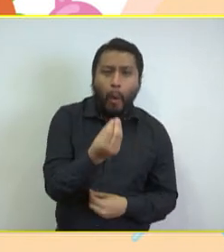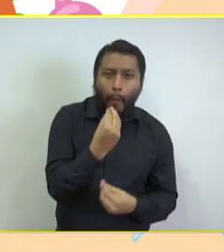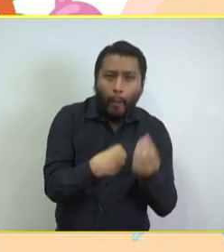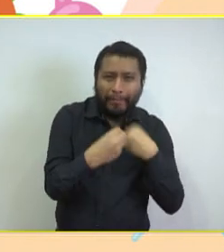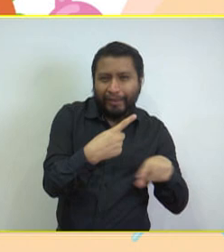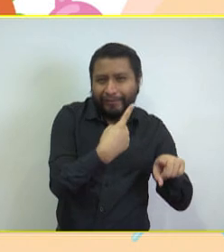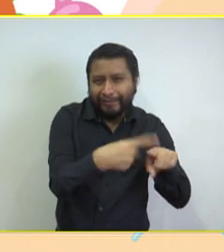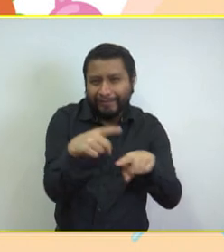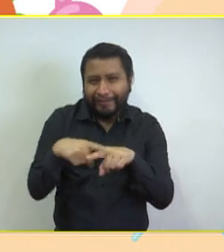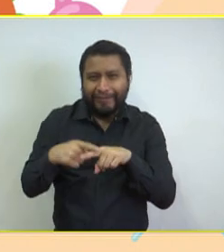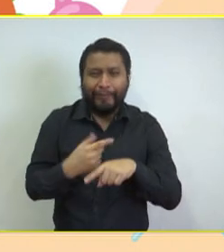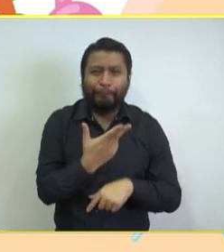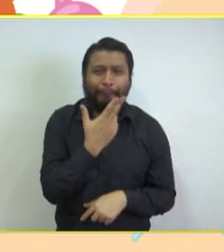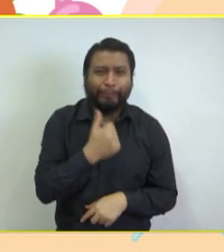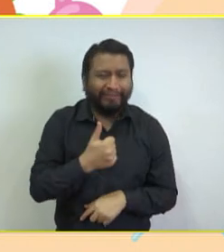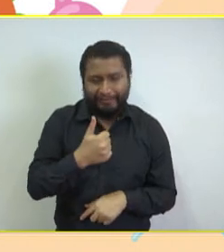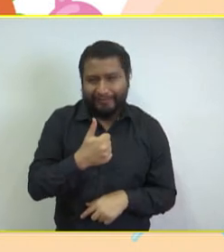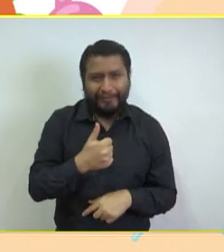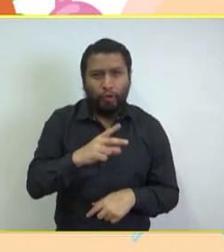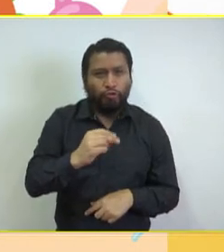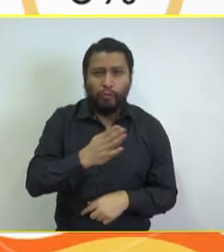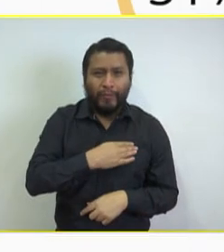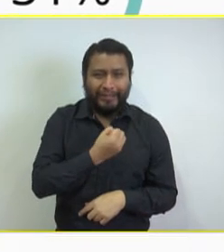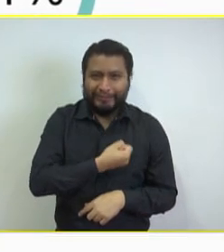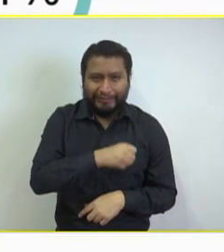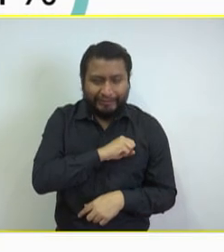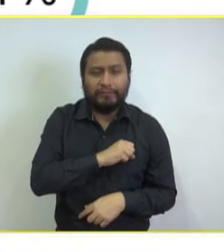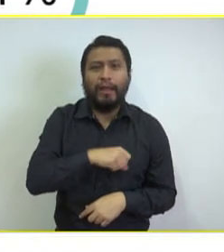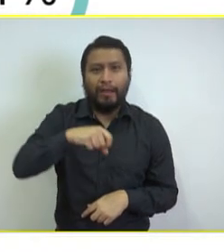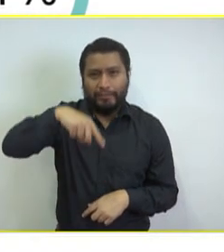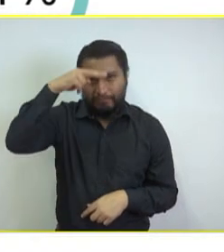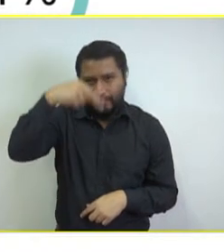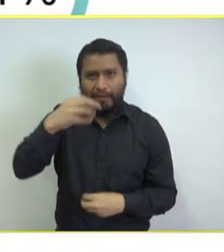chatarra que se consume en nuestro país.